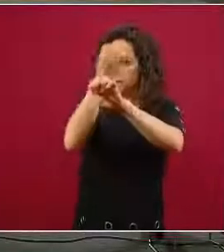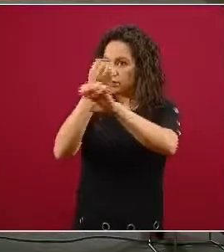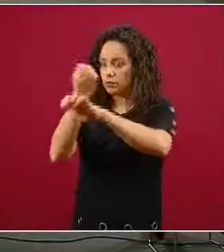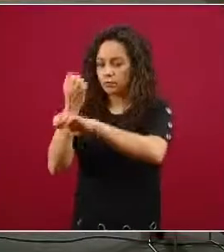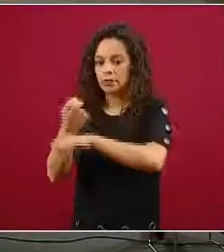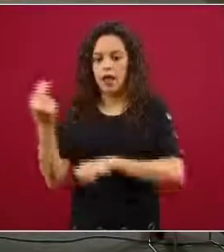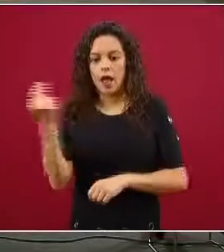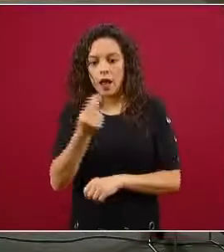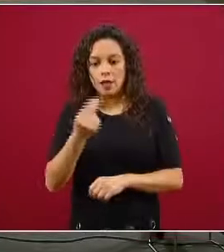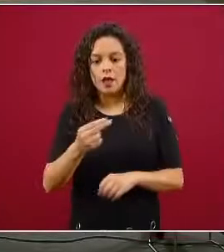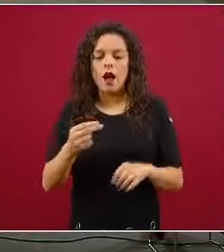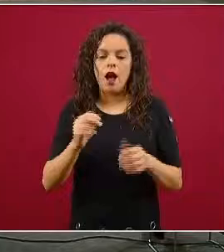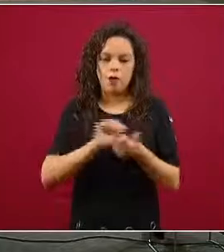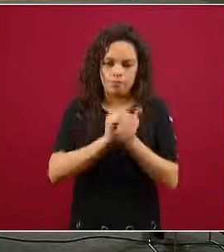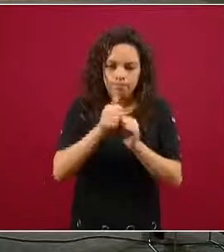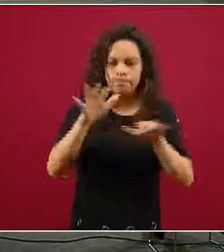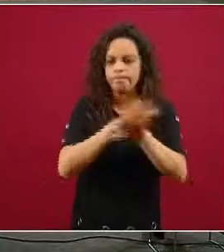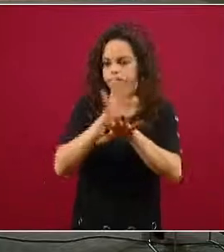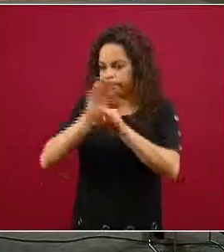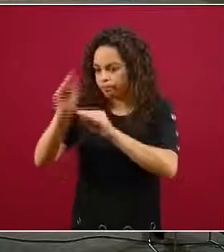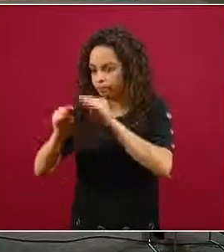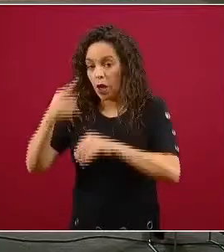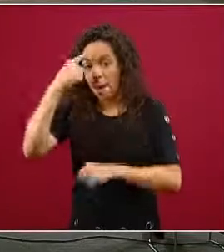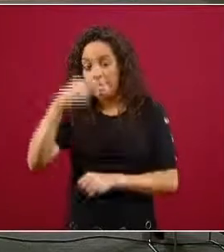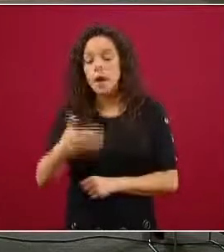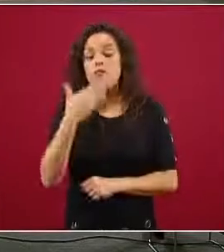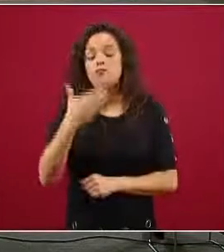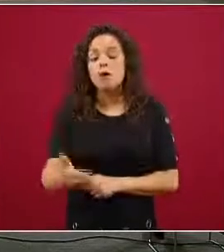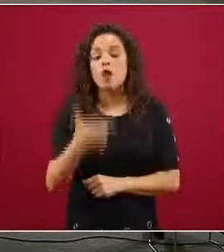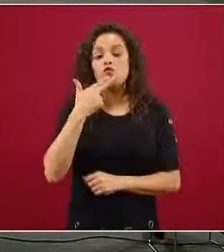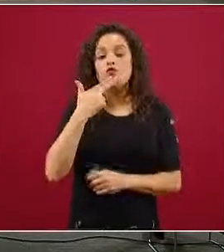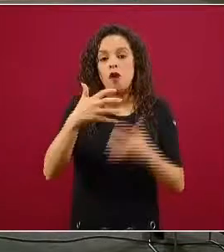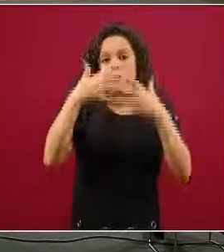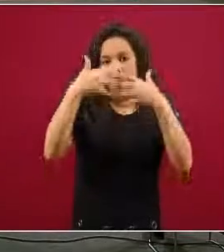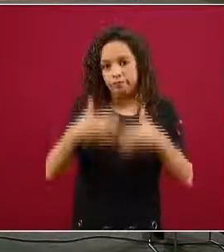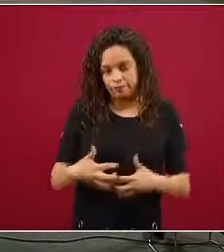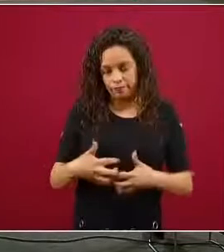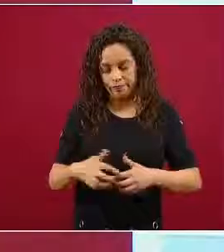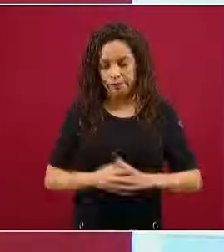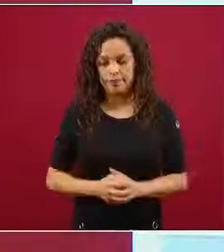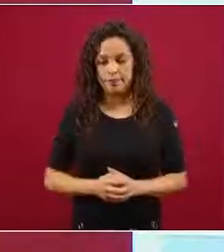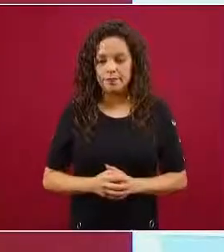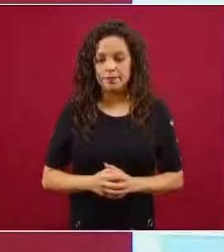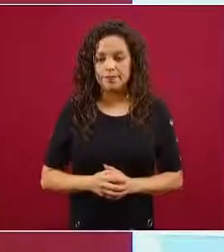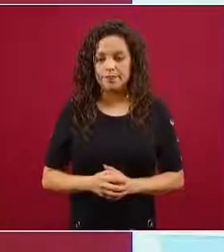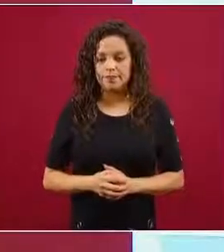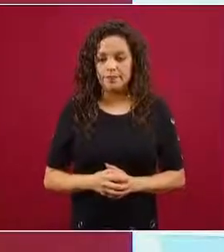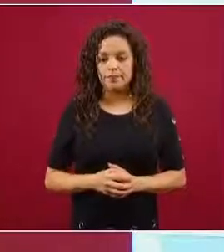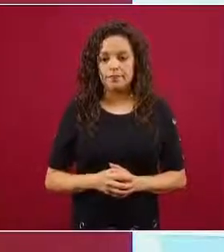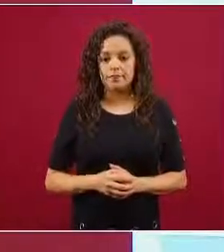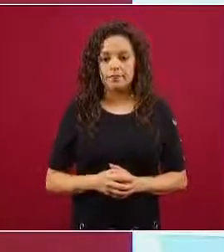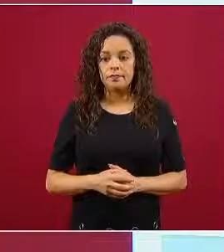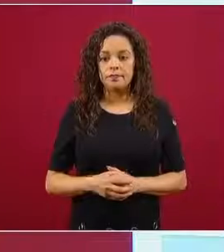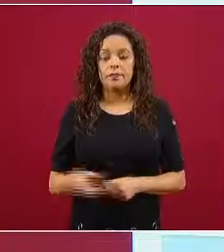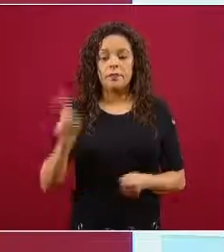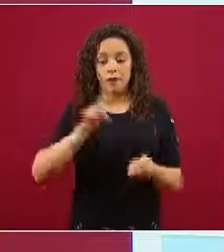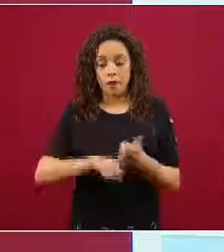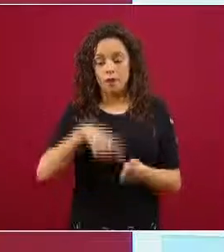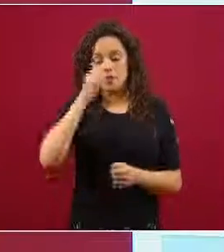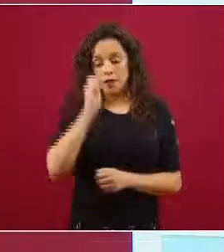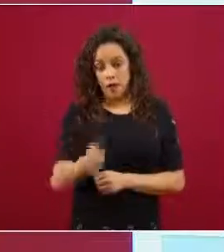haga operativo el lineamiento. Es un panorama genérico que está basado en el respeto a los